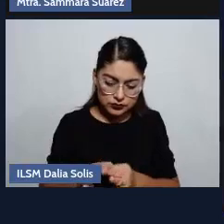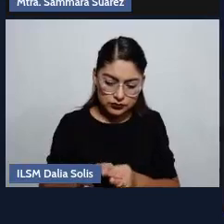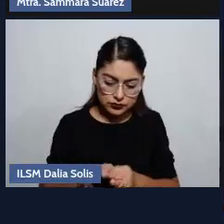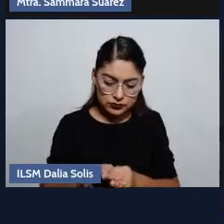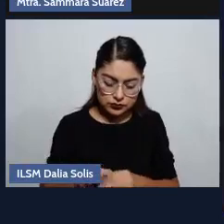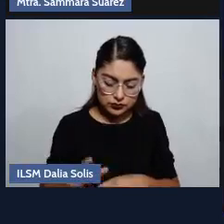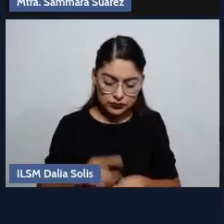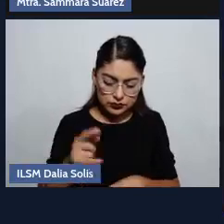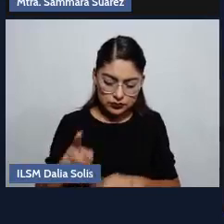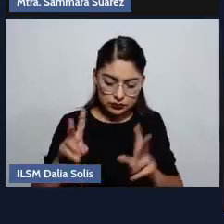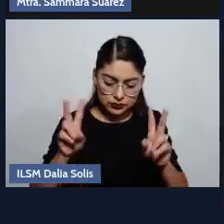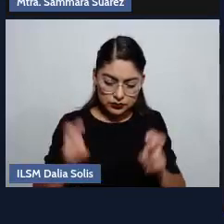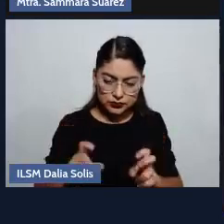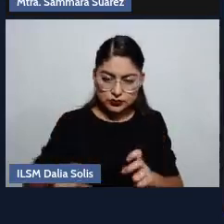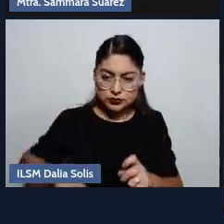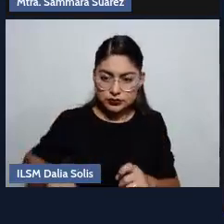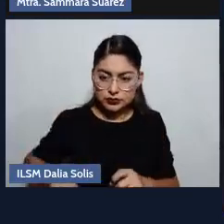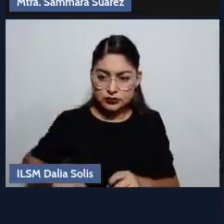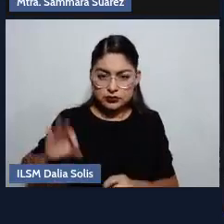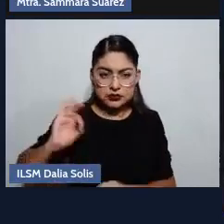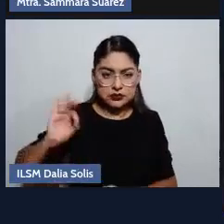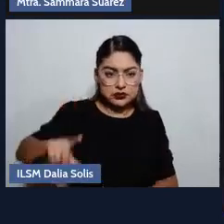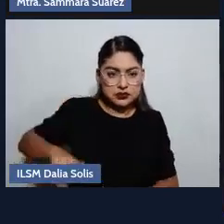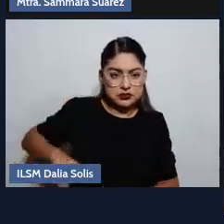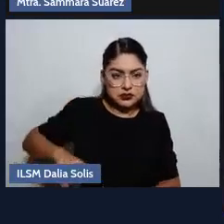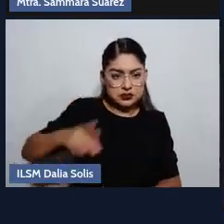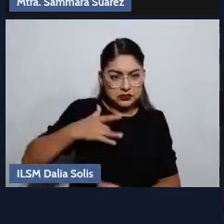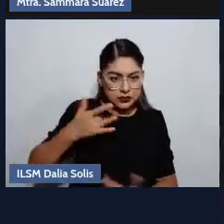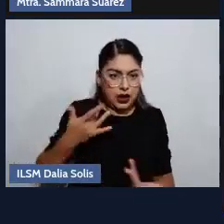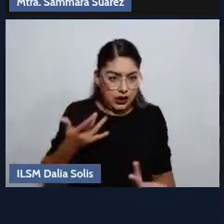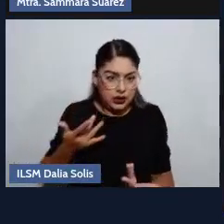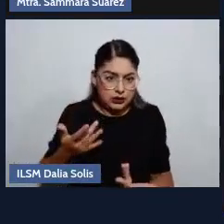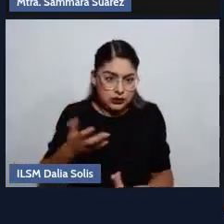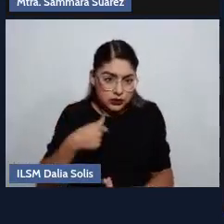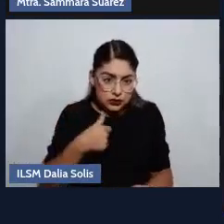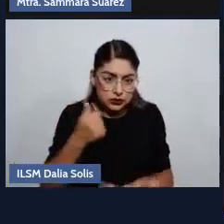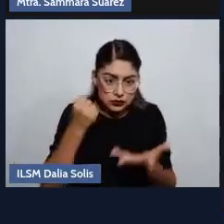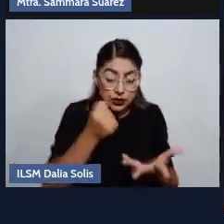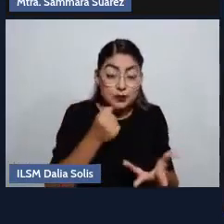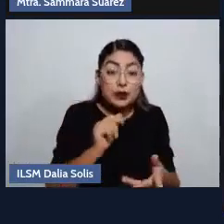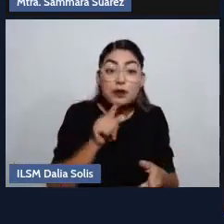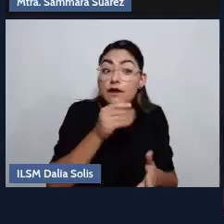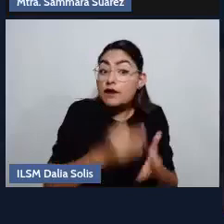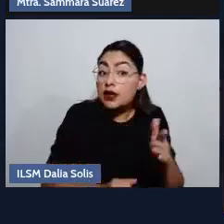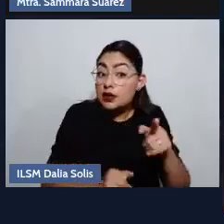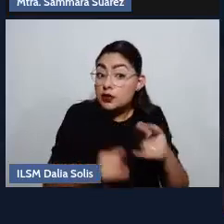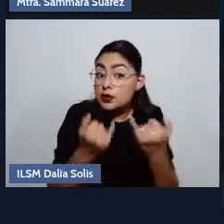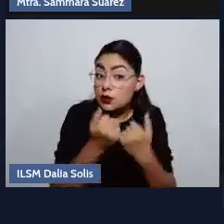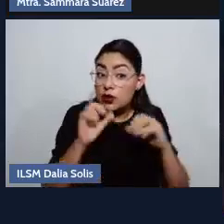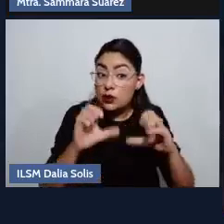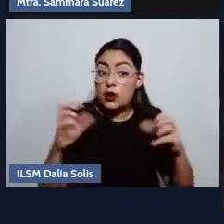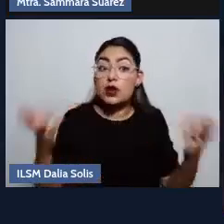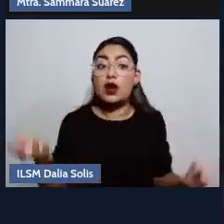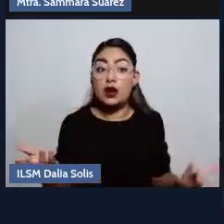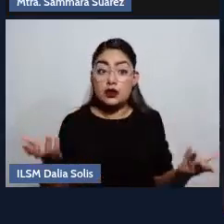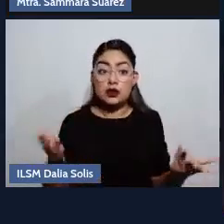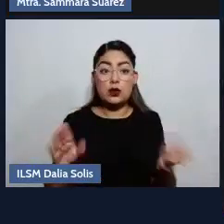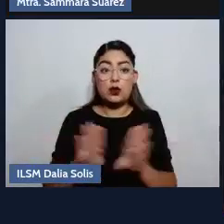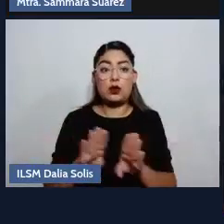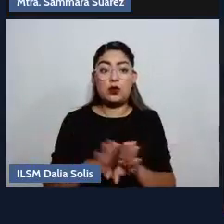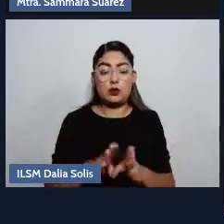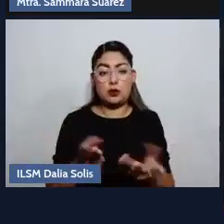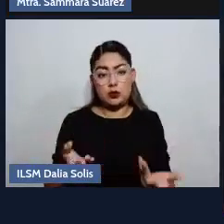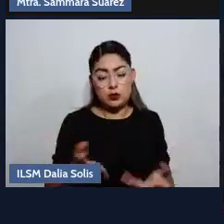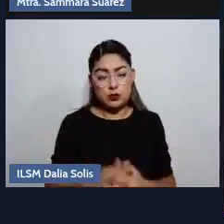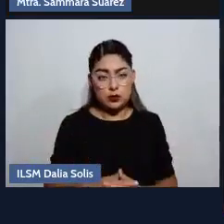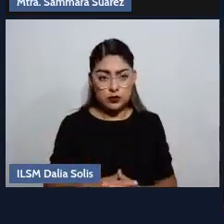gobierno puede decir, ¿y tú qué estás haciendo? O sea, tú también cuídate, ¿no? Puede ser. Sí, claro, totalmente de acuerdo contigo, Cris, ¿no? O sea,